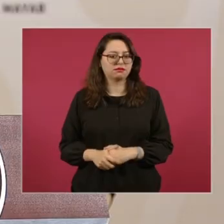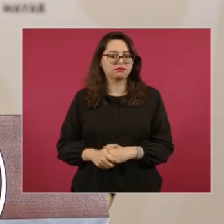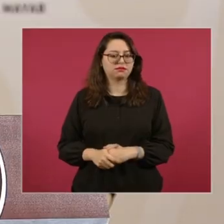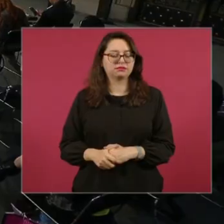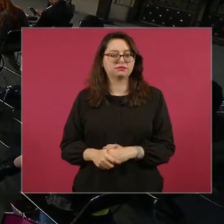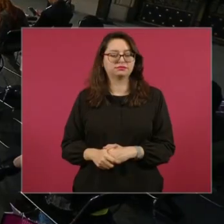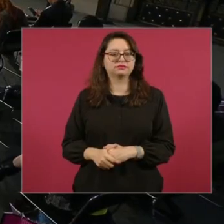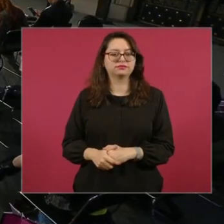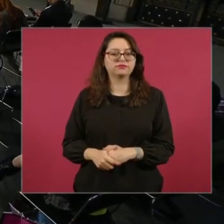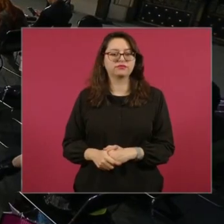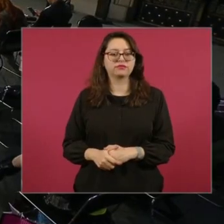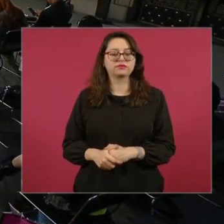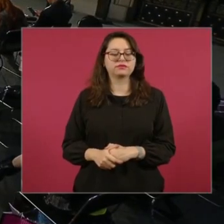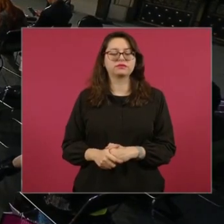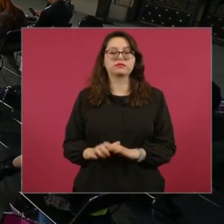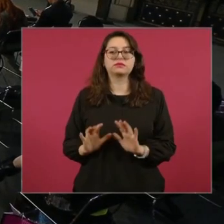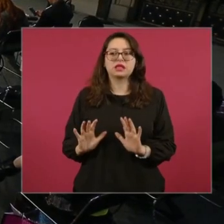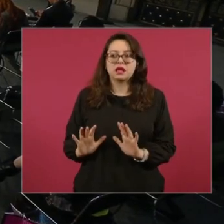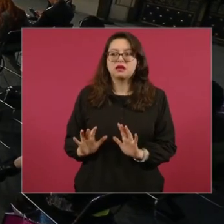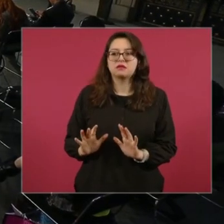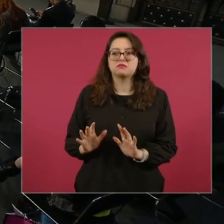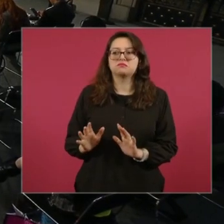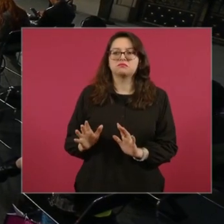la campaña, sí. Y aprovecharon.